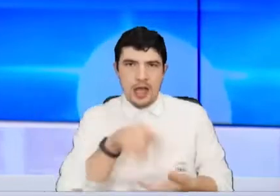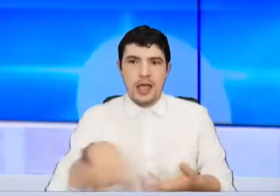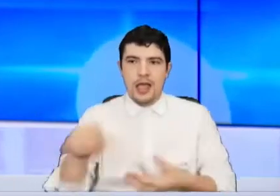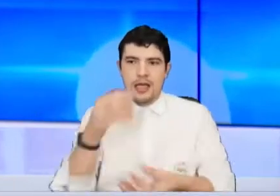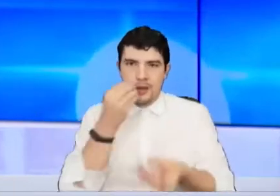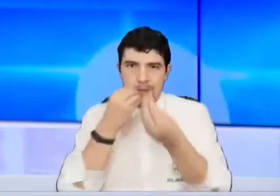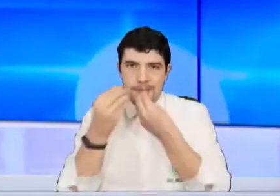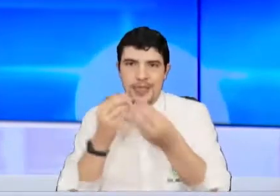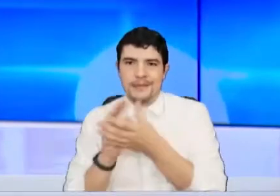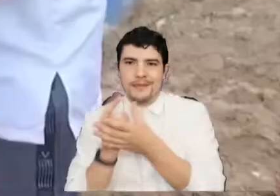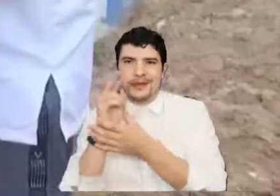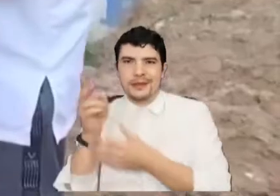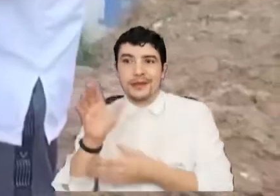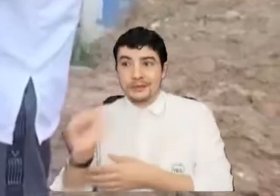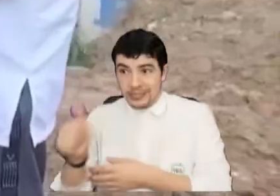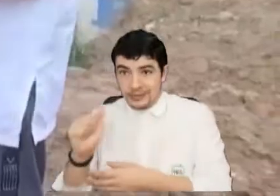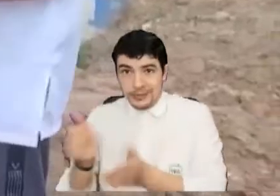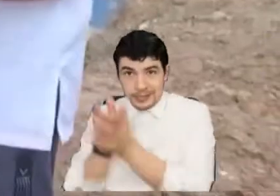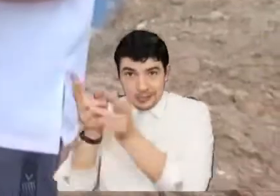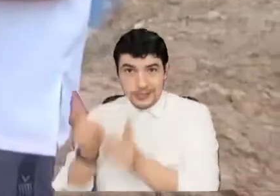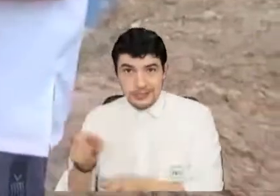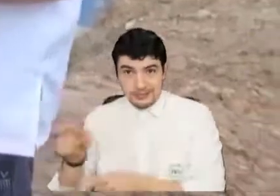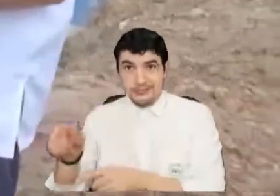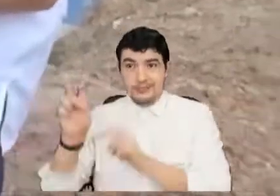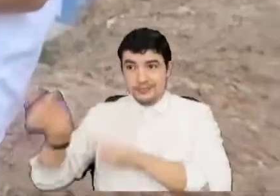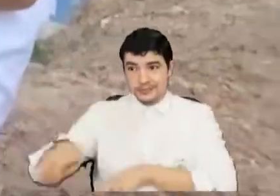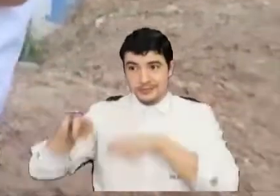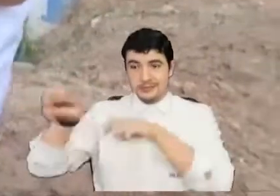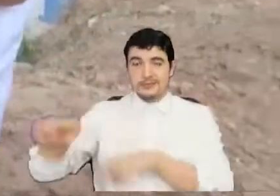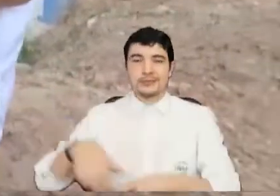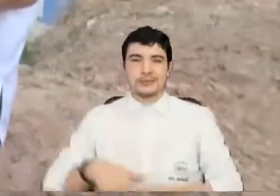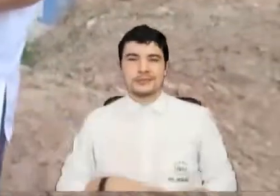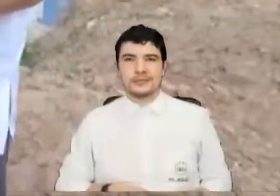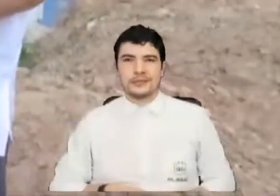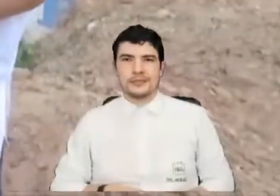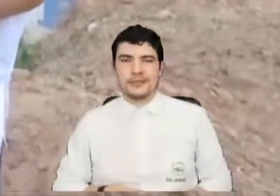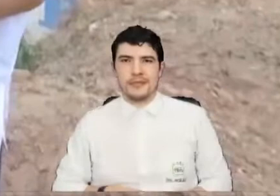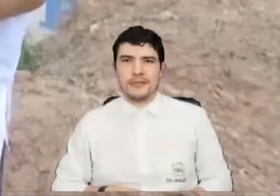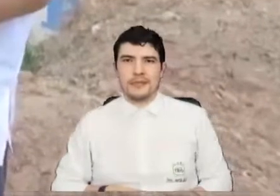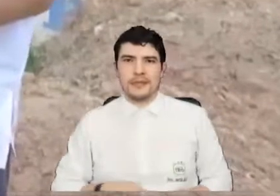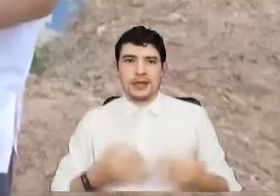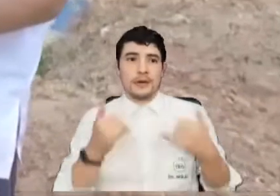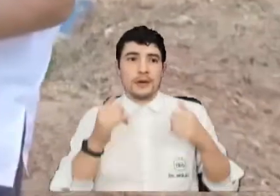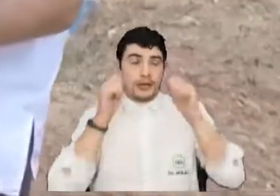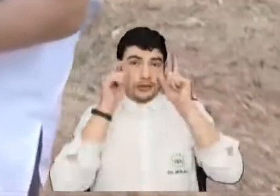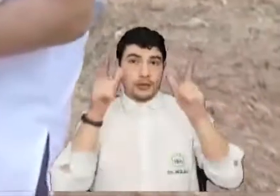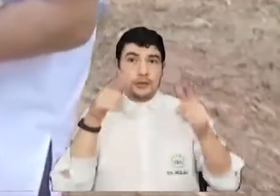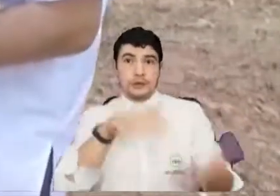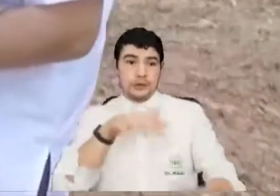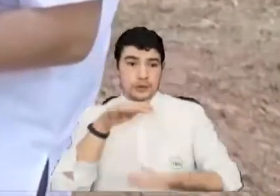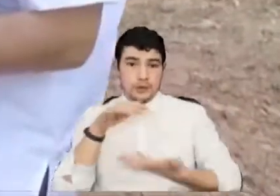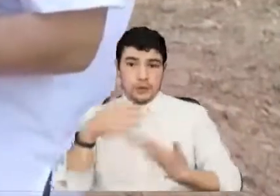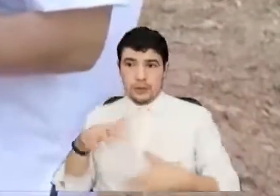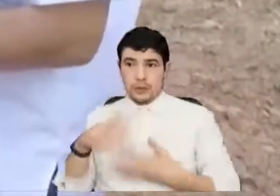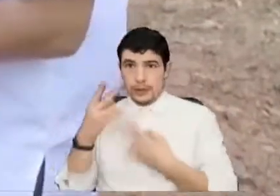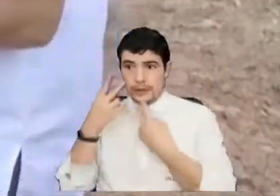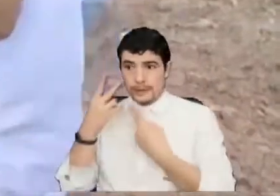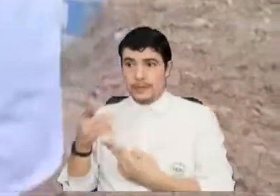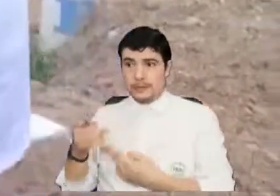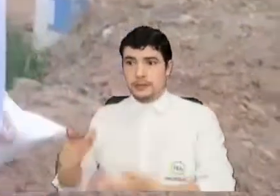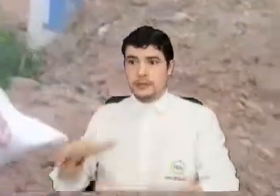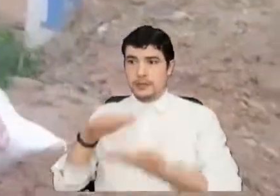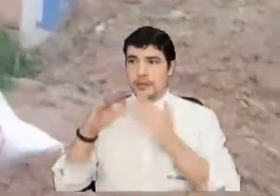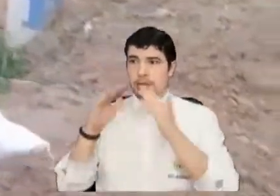mismos estudiantes. Para Milton, la sorpresa se reflejó en sus ojos cuando vio que a su casa llegó